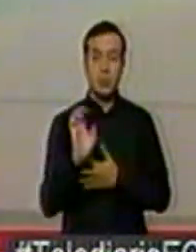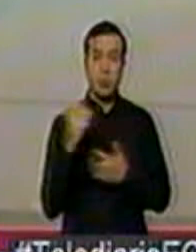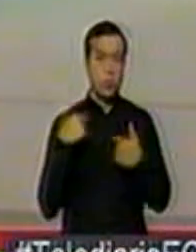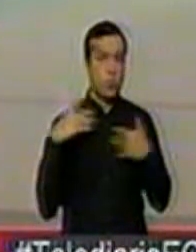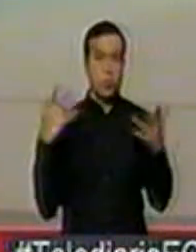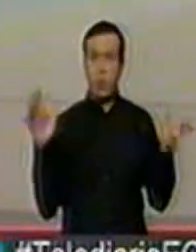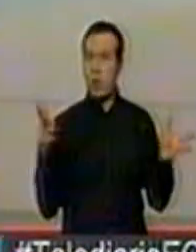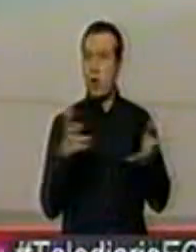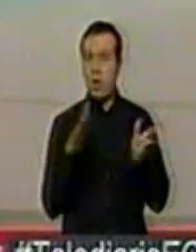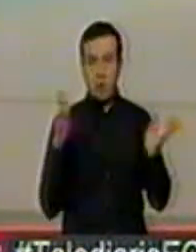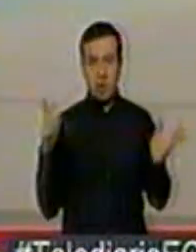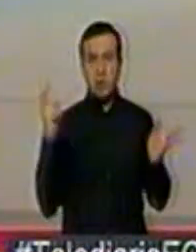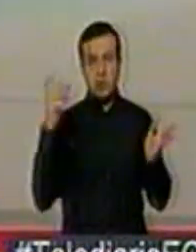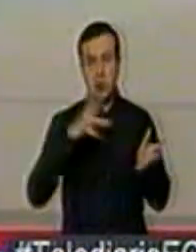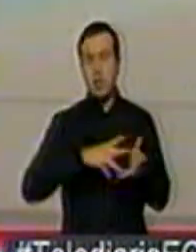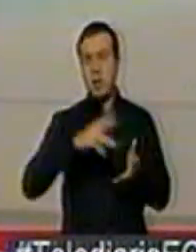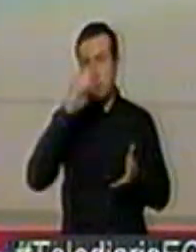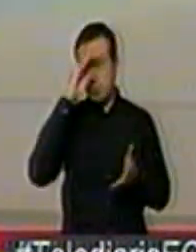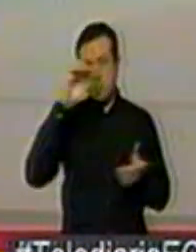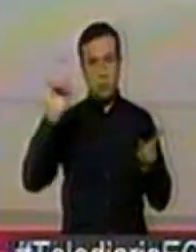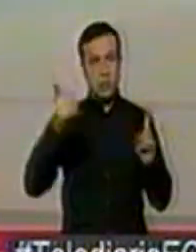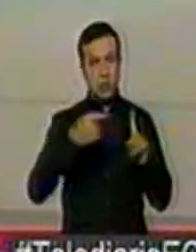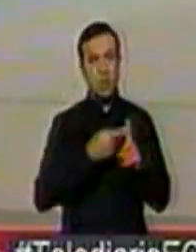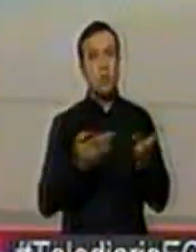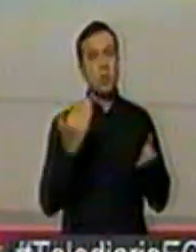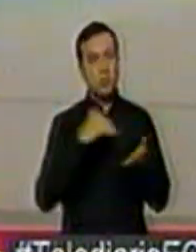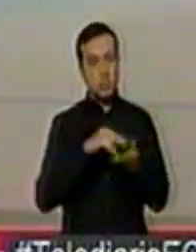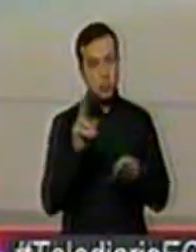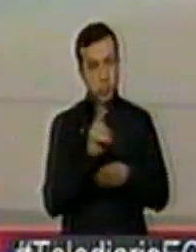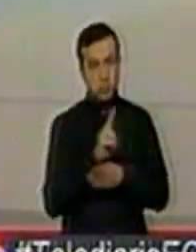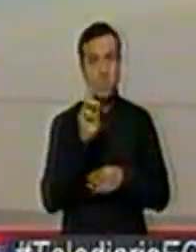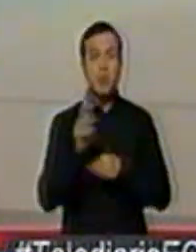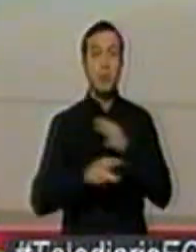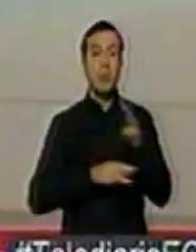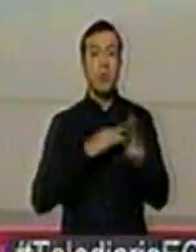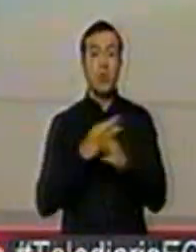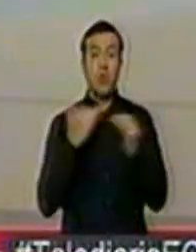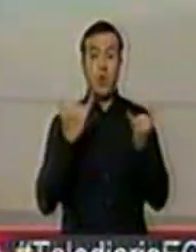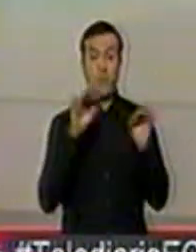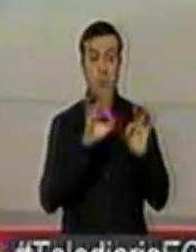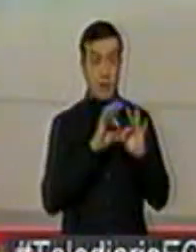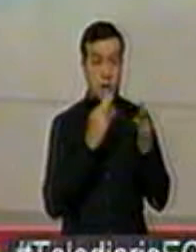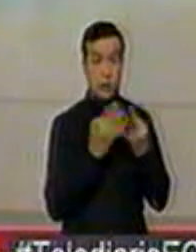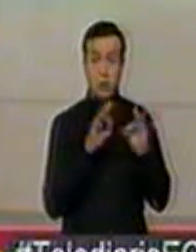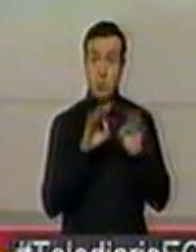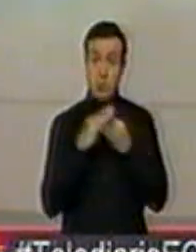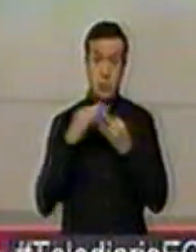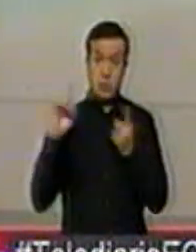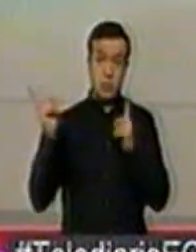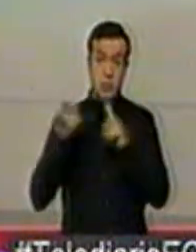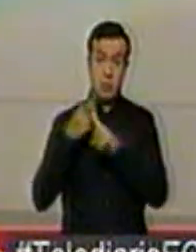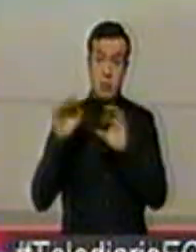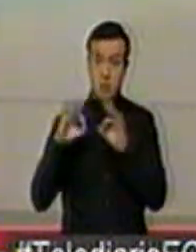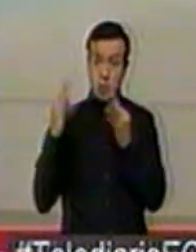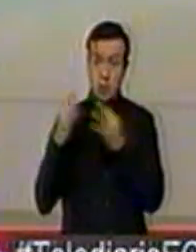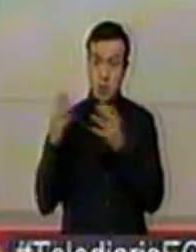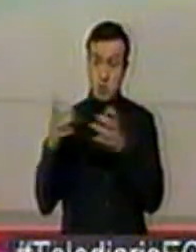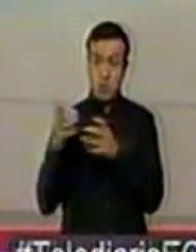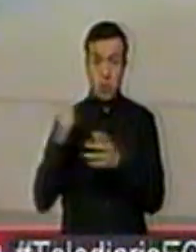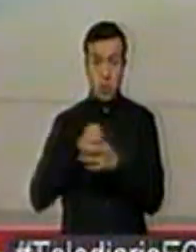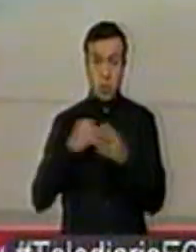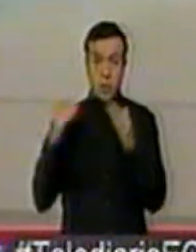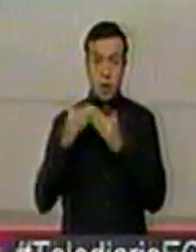tenemos tenemos que empezar la cultura del reciclaje en el mundo hoy las familias a empezando desde la familia desde la casa